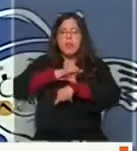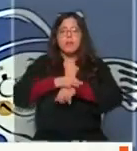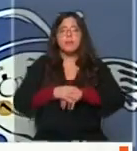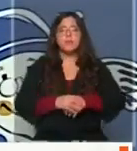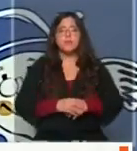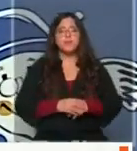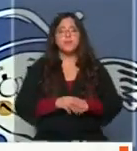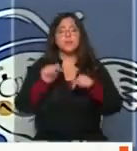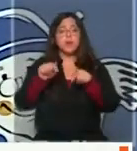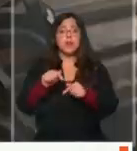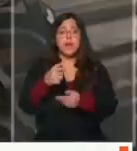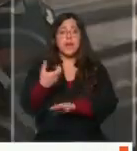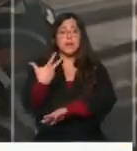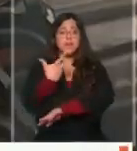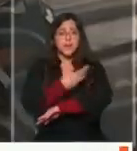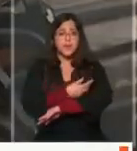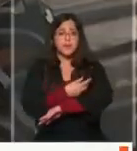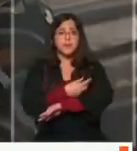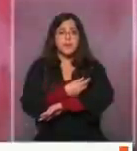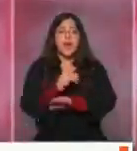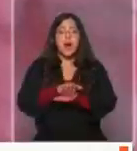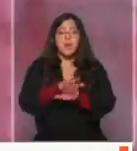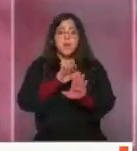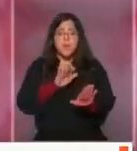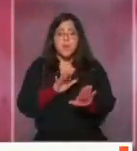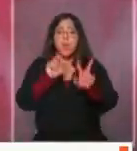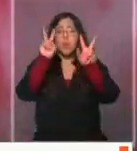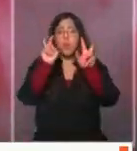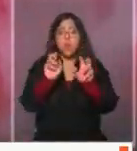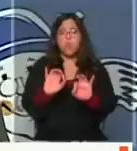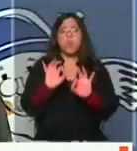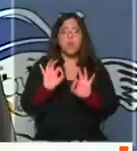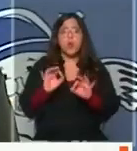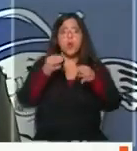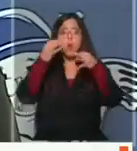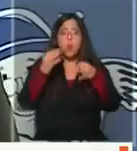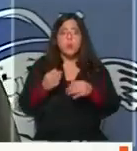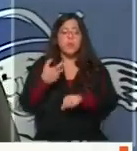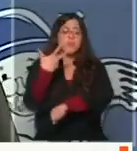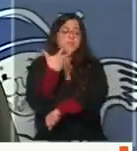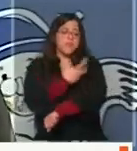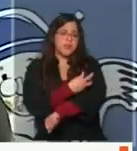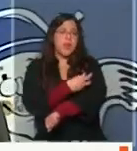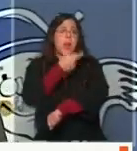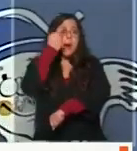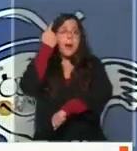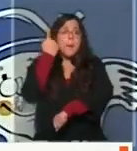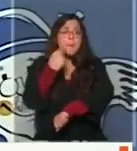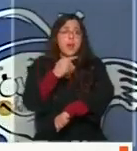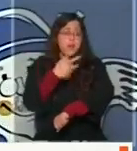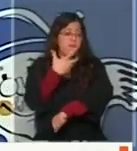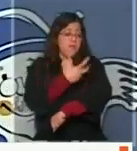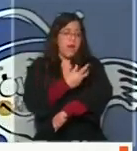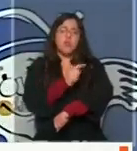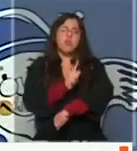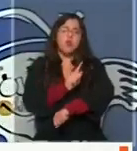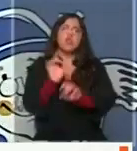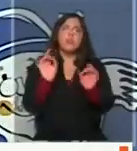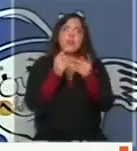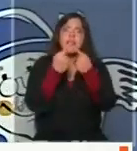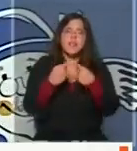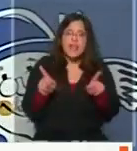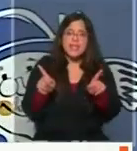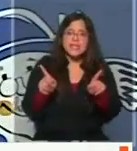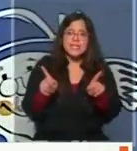genera el medicamento preventivo es algo realmente extraordinario. Se administra como una inyección, pero no es una vacuna. Es que la diferencia que tiene con